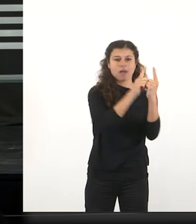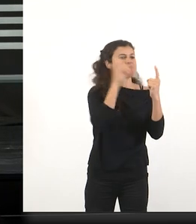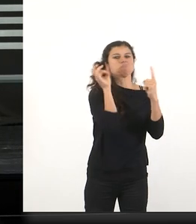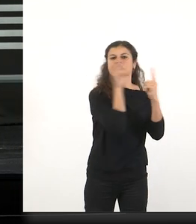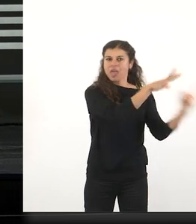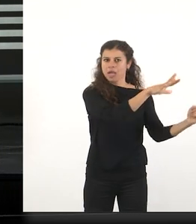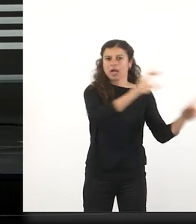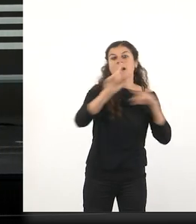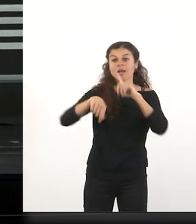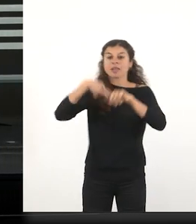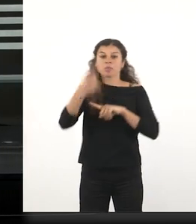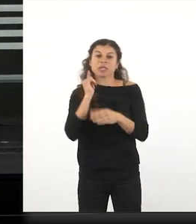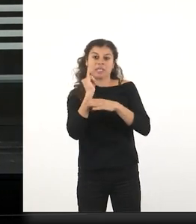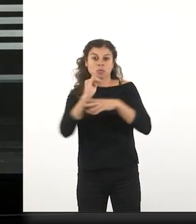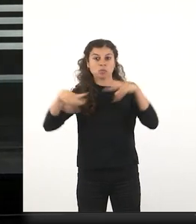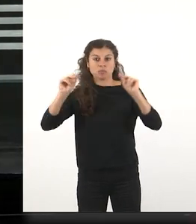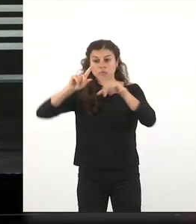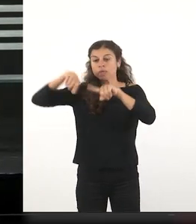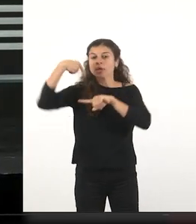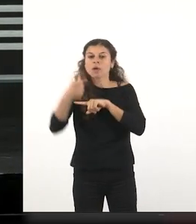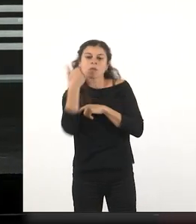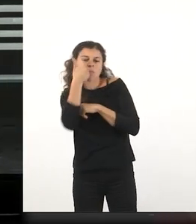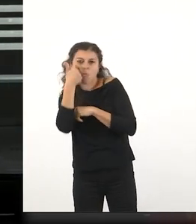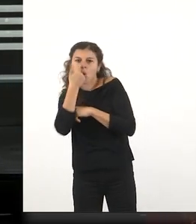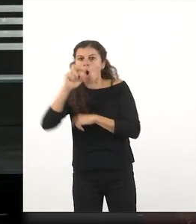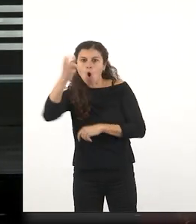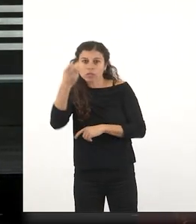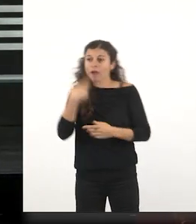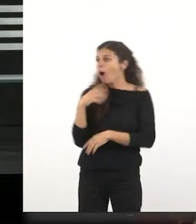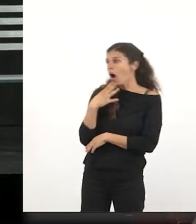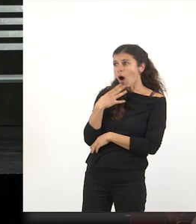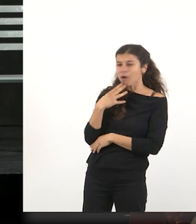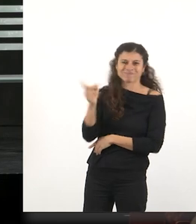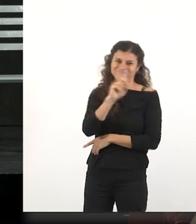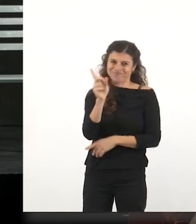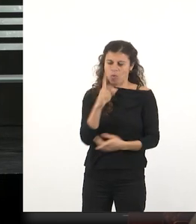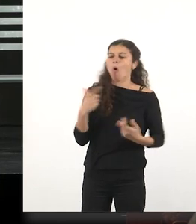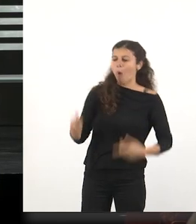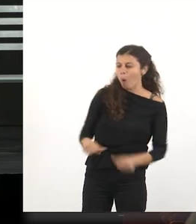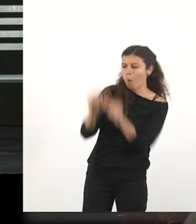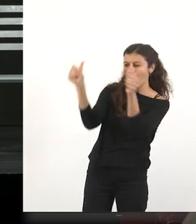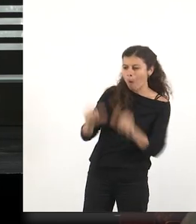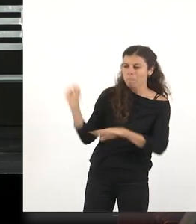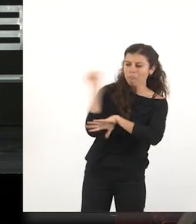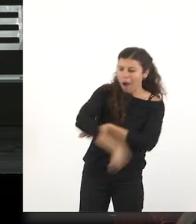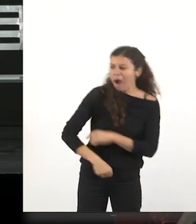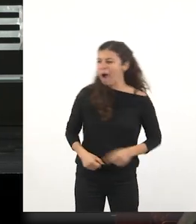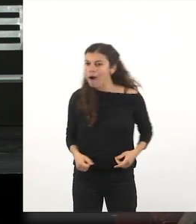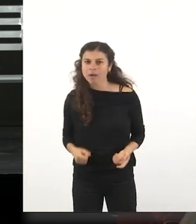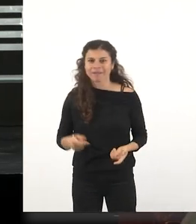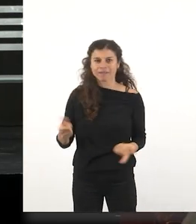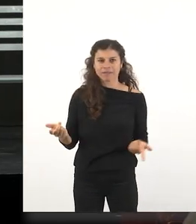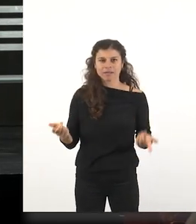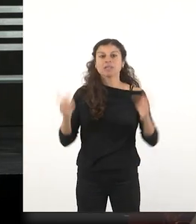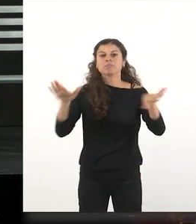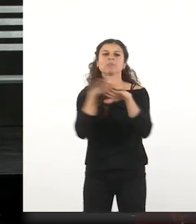con otra tía. Nadie quiere decirme a Juan, qué zorro, tía, amado, no le dice, está más buena esa con la que estaba antes, ¿sabes? Van a